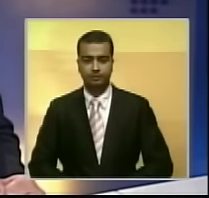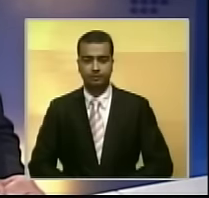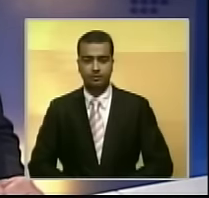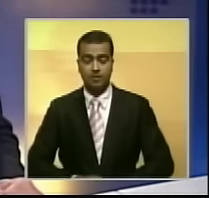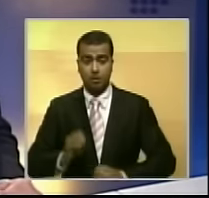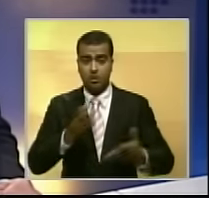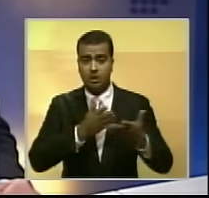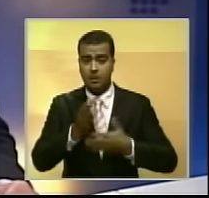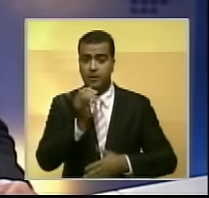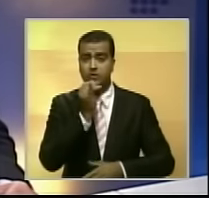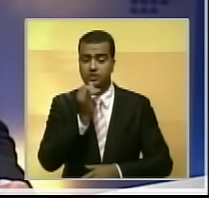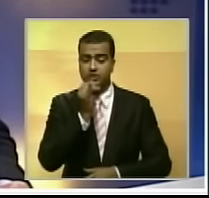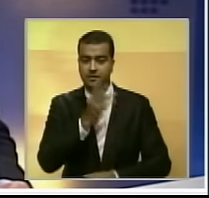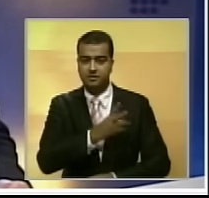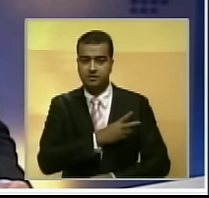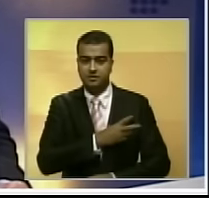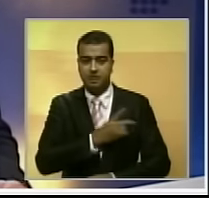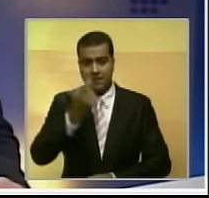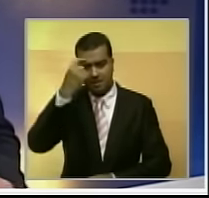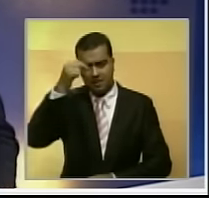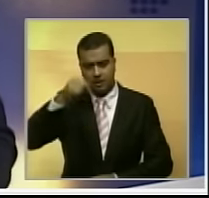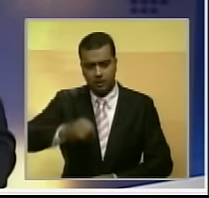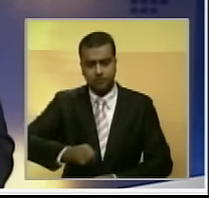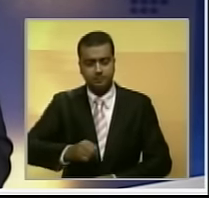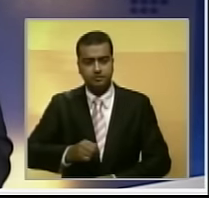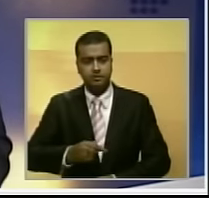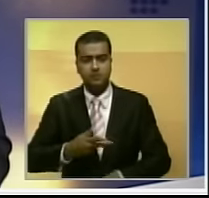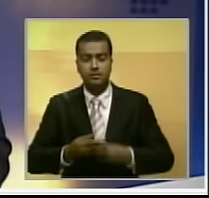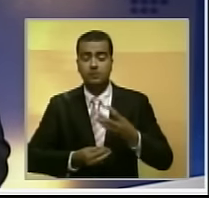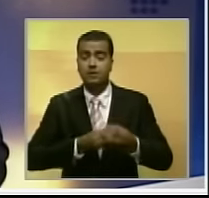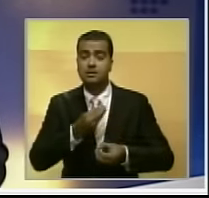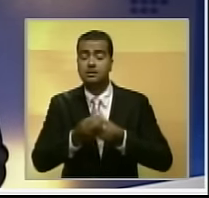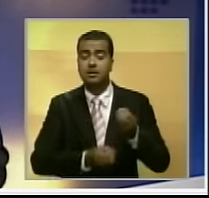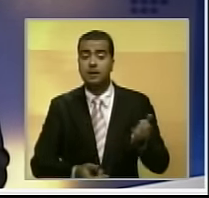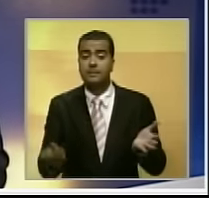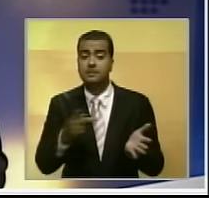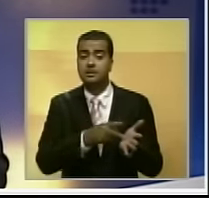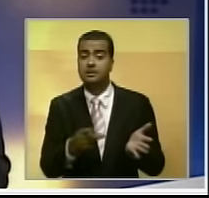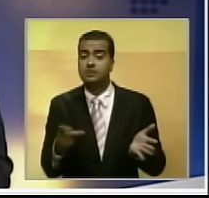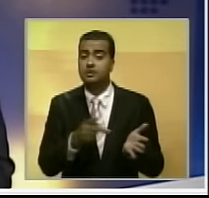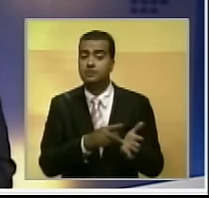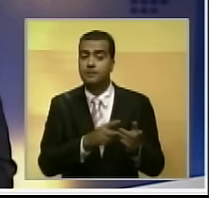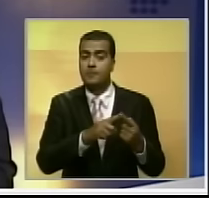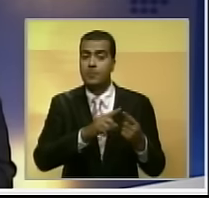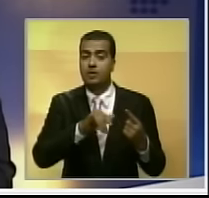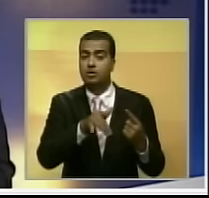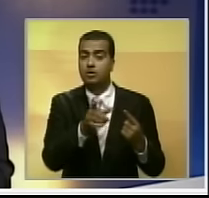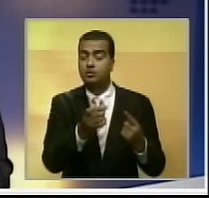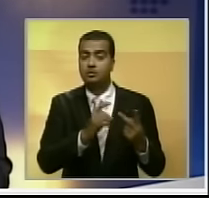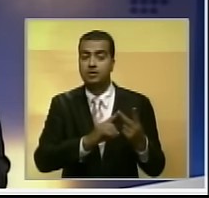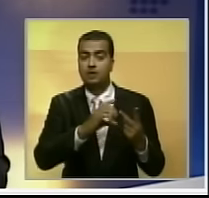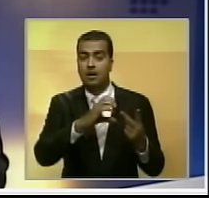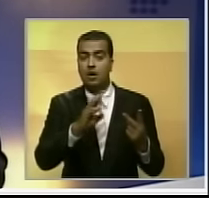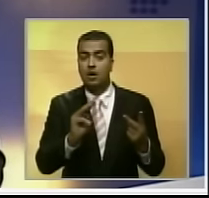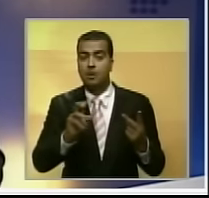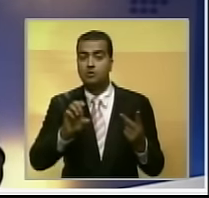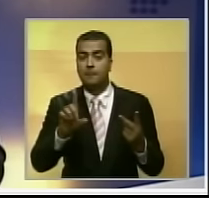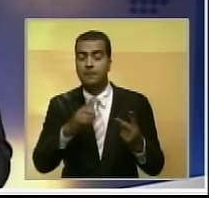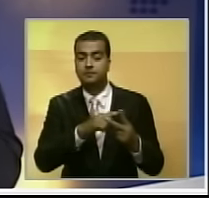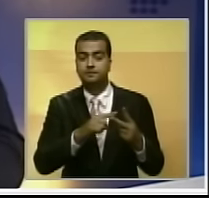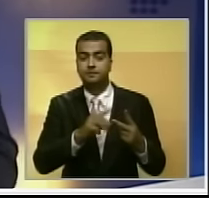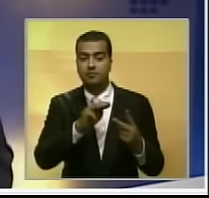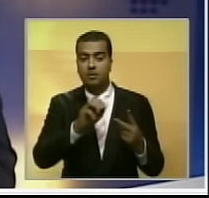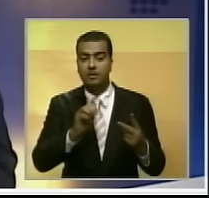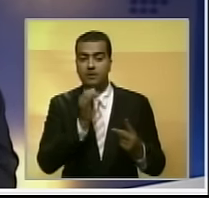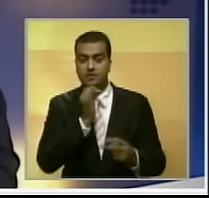Amigos, continuamos con las informaciones. Para hoy estaba previsto que se realicen las audiencias de presentación de John Goicochea y Carlos Melo. Mauli Aldana nos